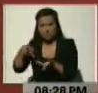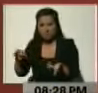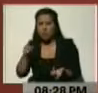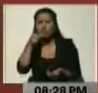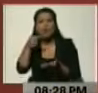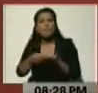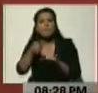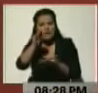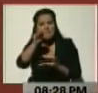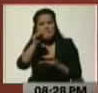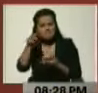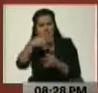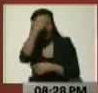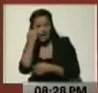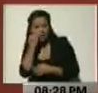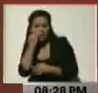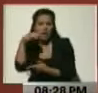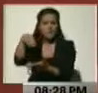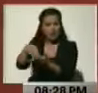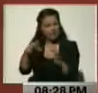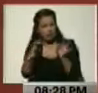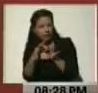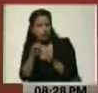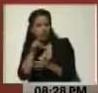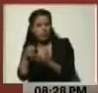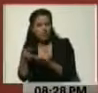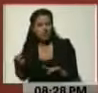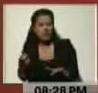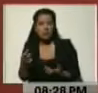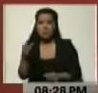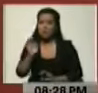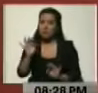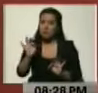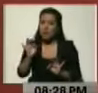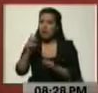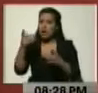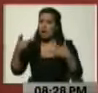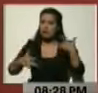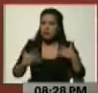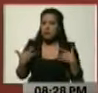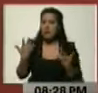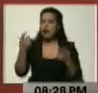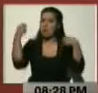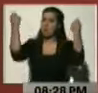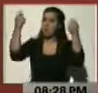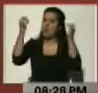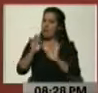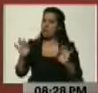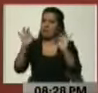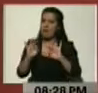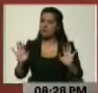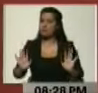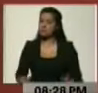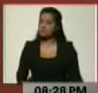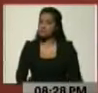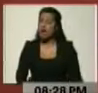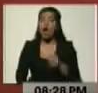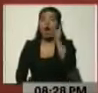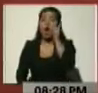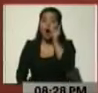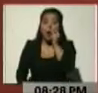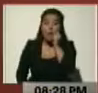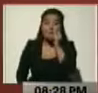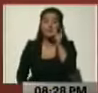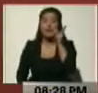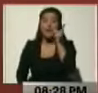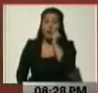Ay, el gobernador de ese estado se estaba haciendo, ¿cómo se llama eso? Un peeling, ¿es que dice? Un peeling en